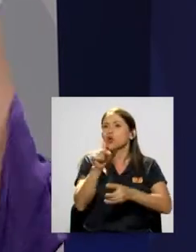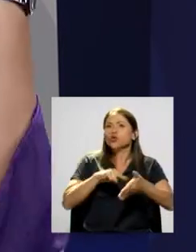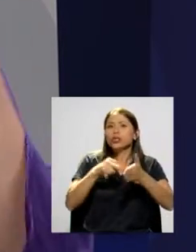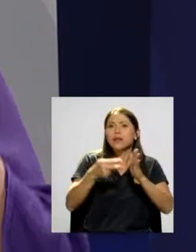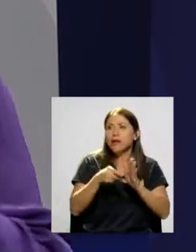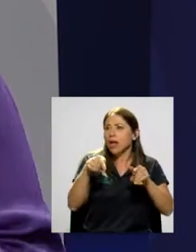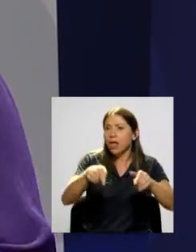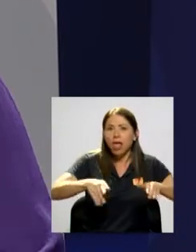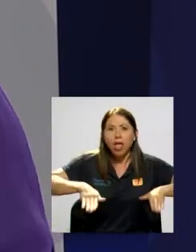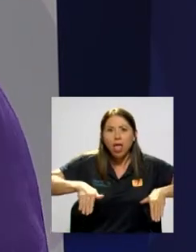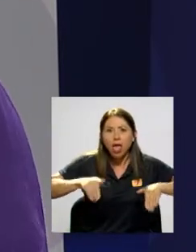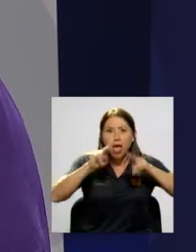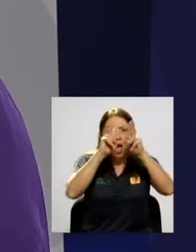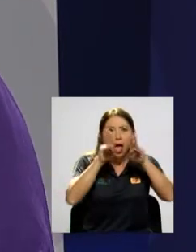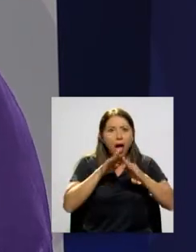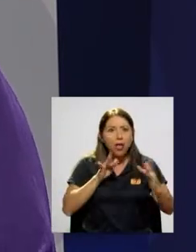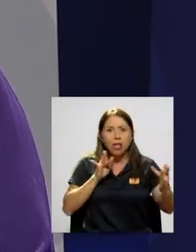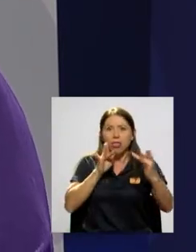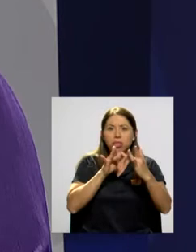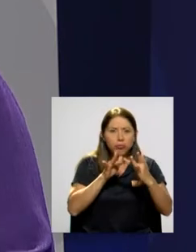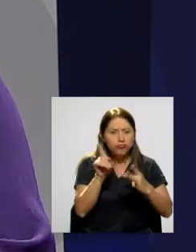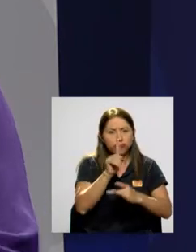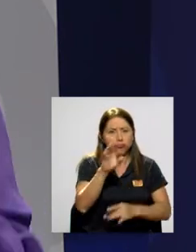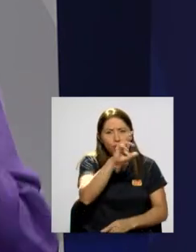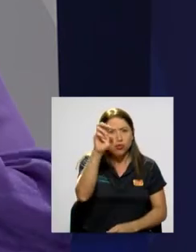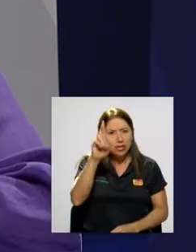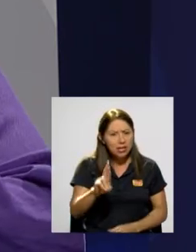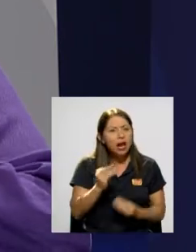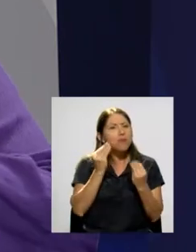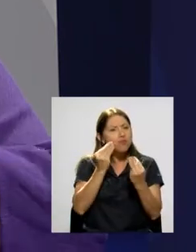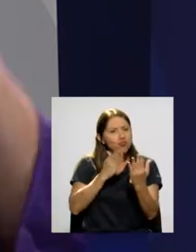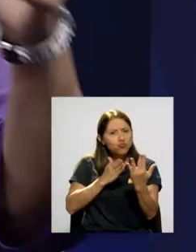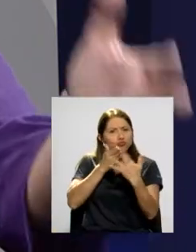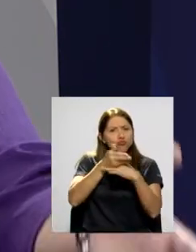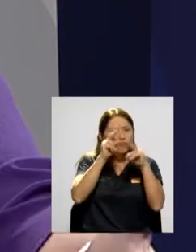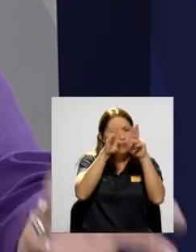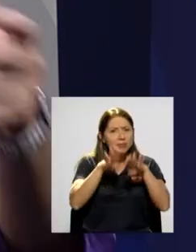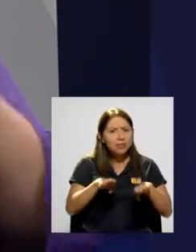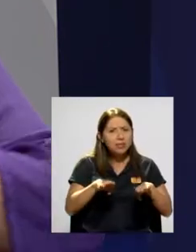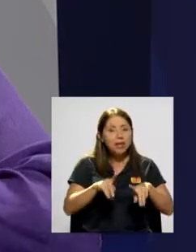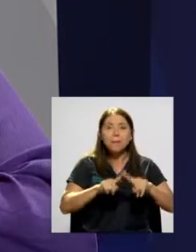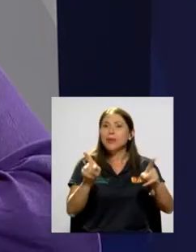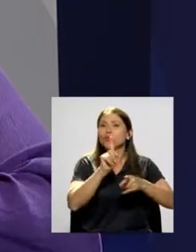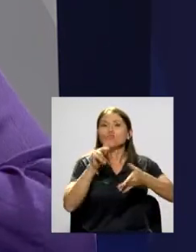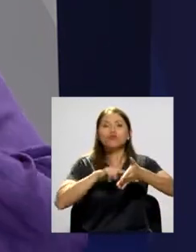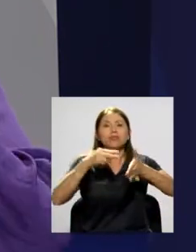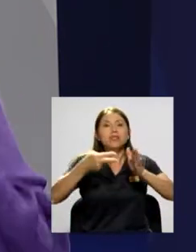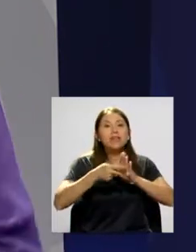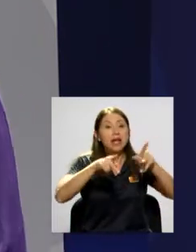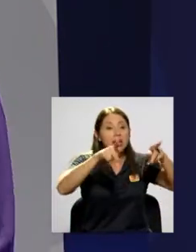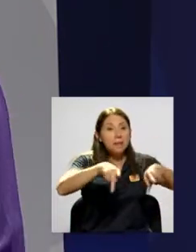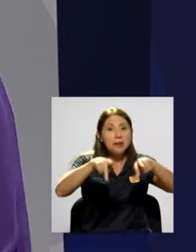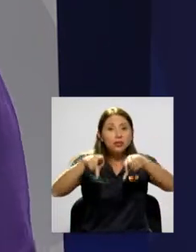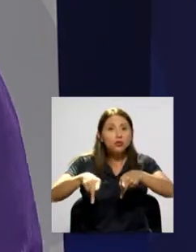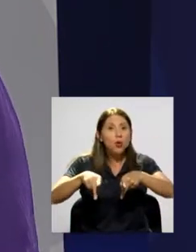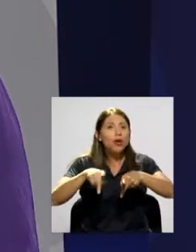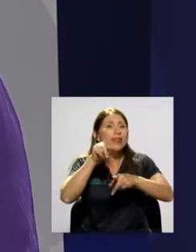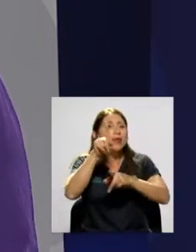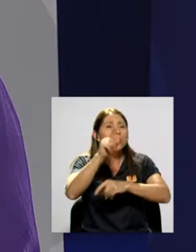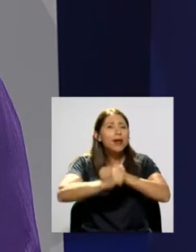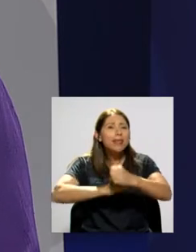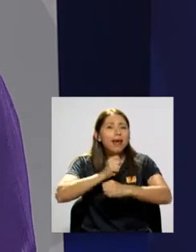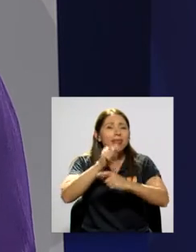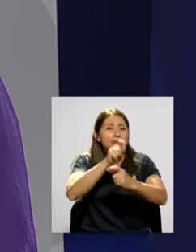tiene por muchas vías mucho acceso a internet, pero eso no hace que una persona de determinada edad o esto se vincula muchas veces con